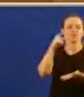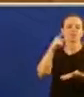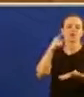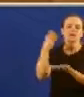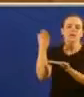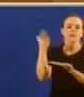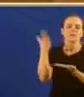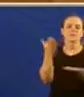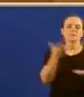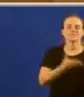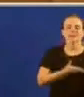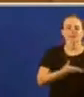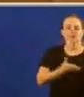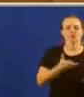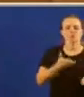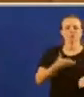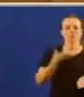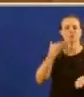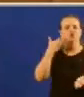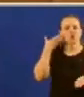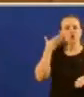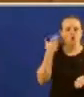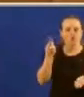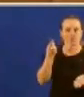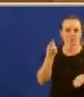privada.